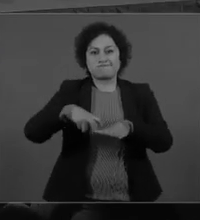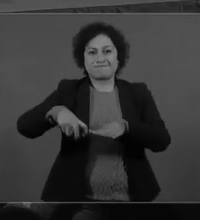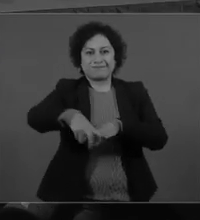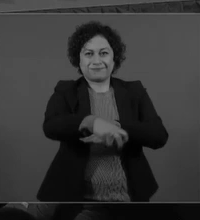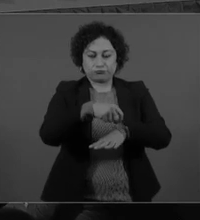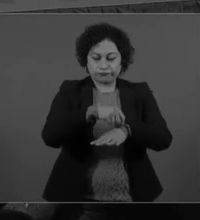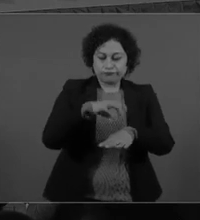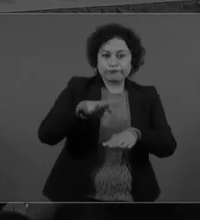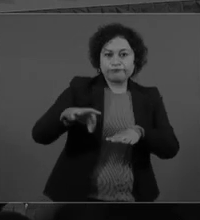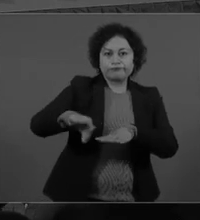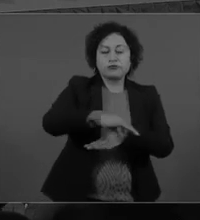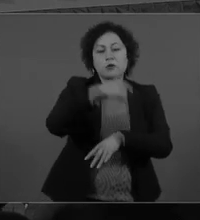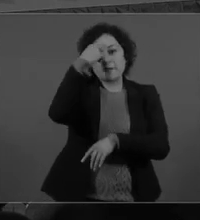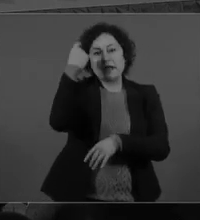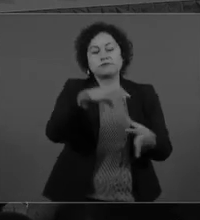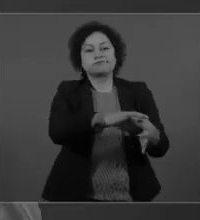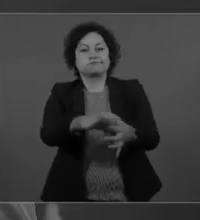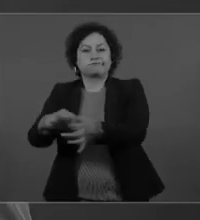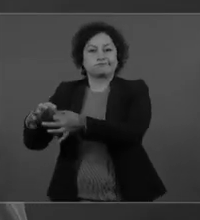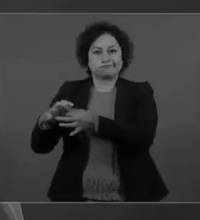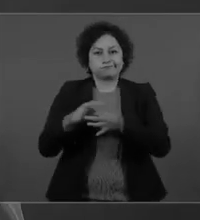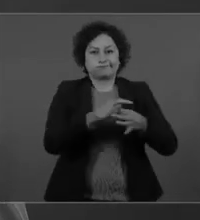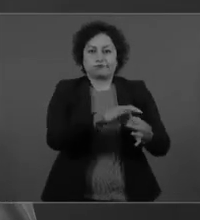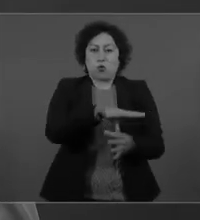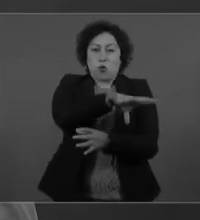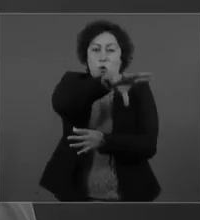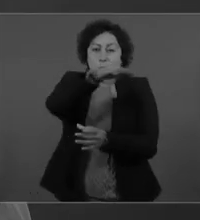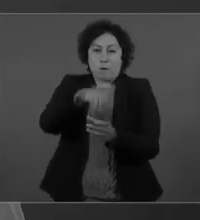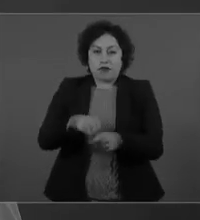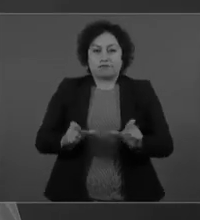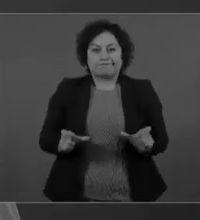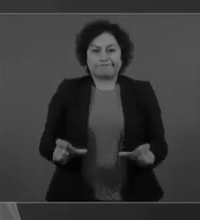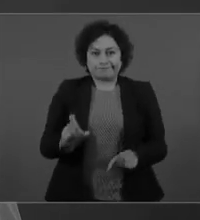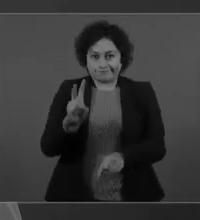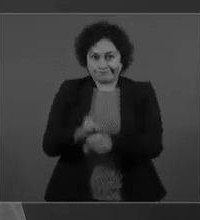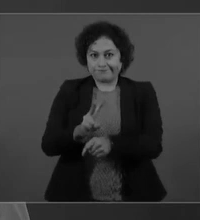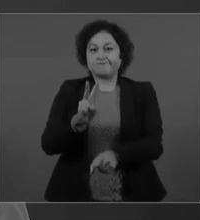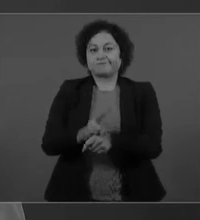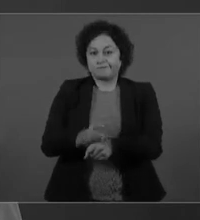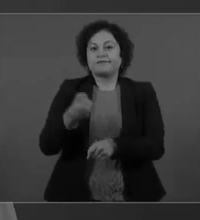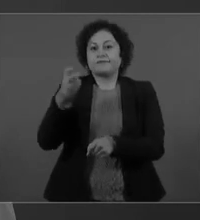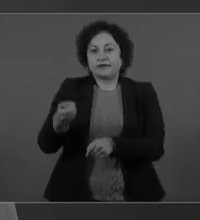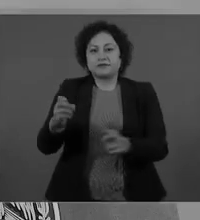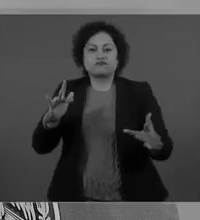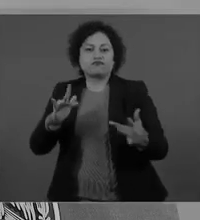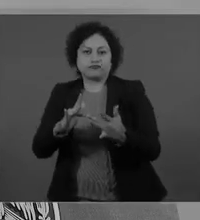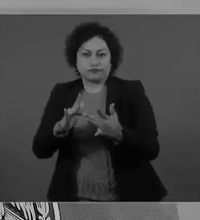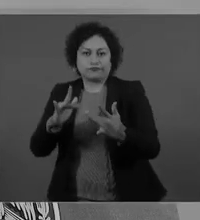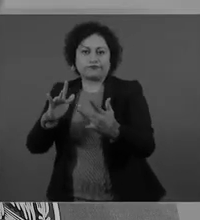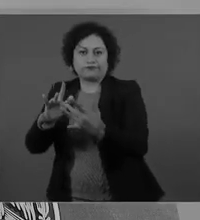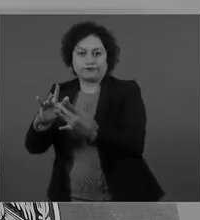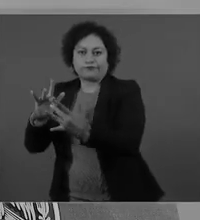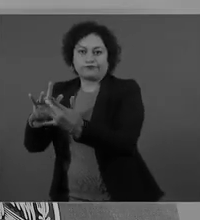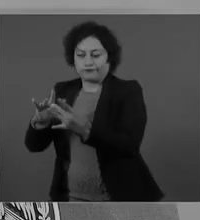ruta de todos los tramos esté cubierta y tenga una atención zonal que además está conectada